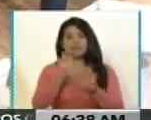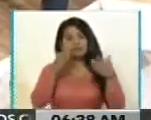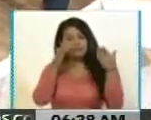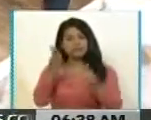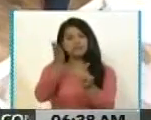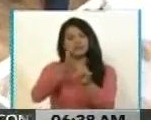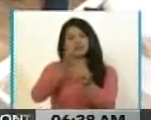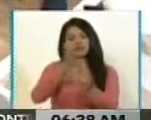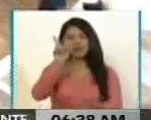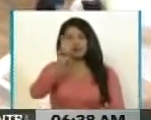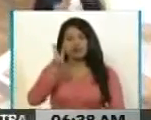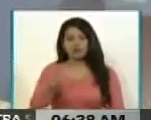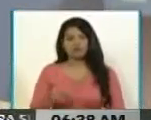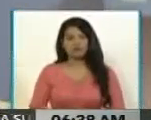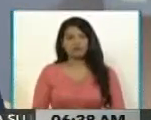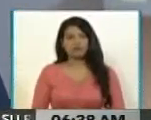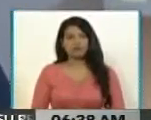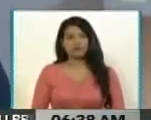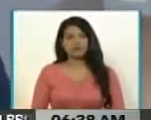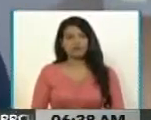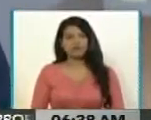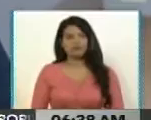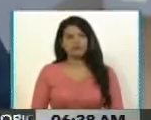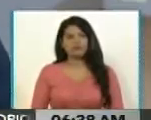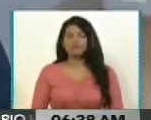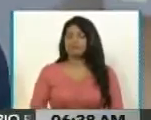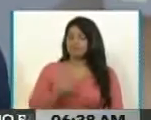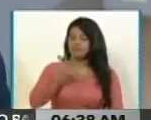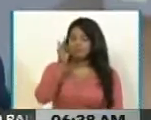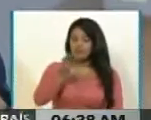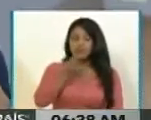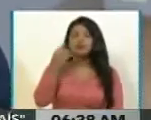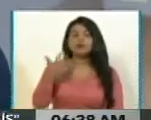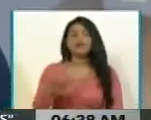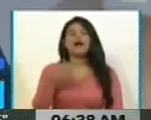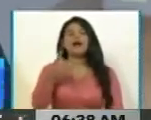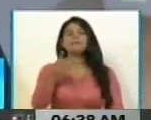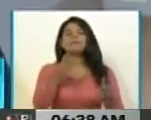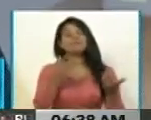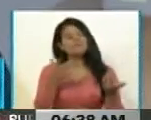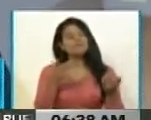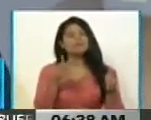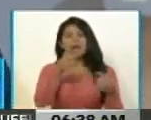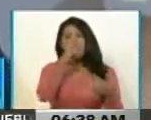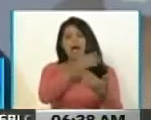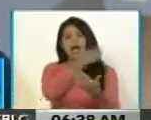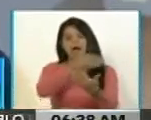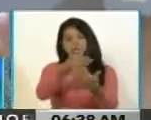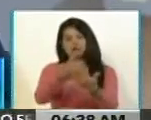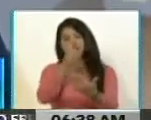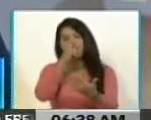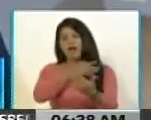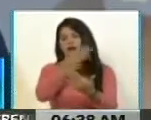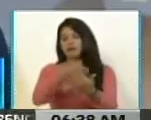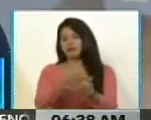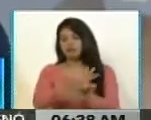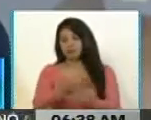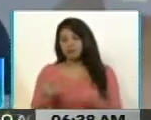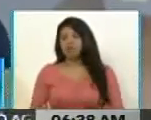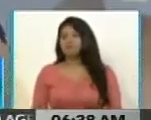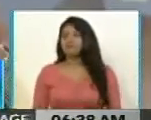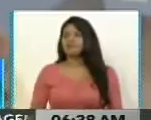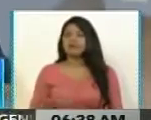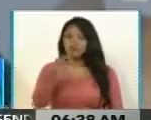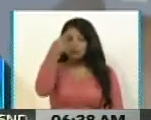los venezolanos. Bueno, y fíjate, aquí hay una estrategia que se ha repetido durante todos estos años. Se genera